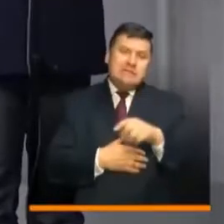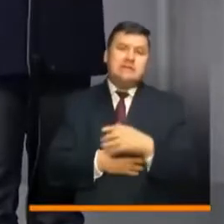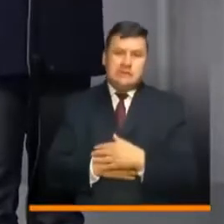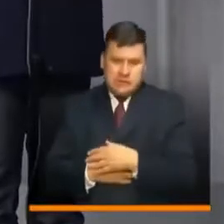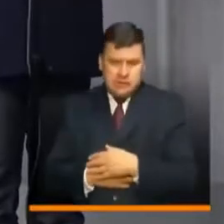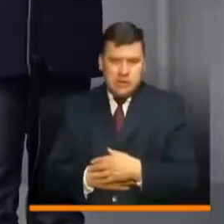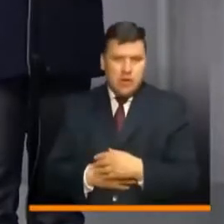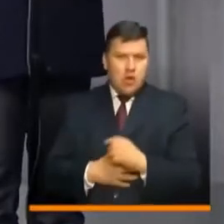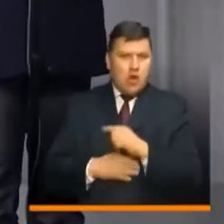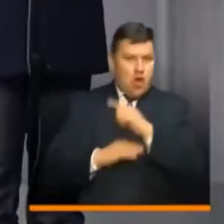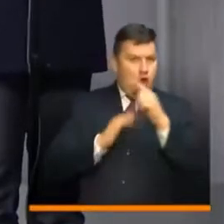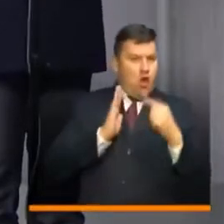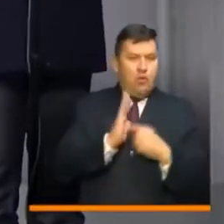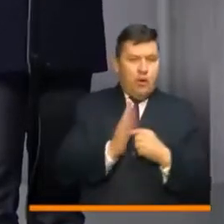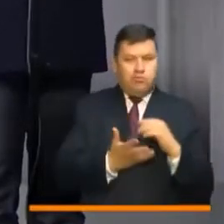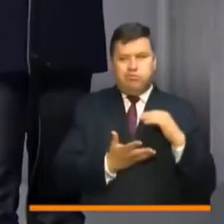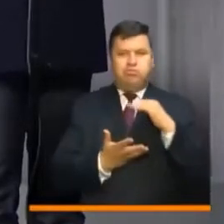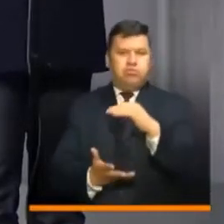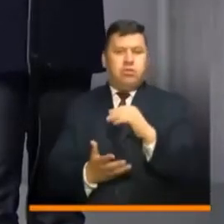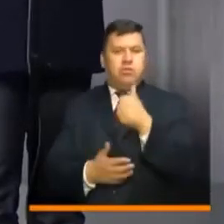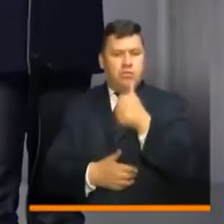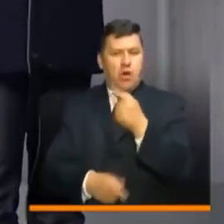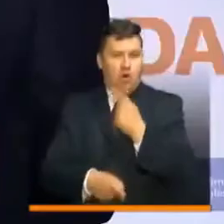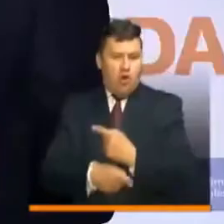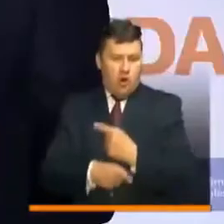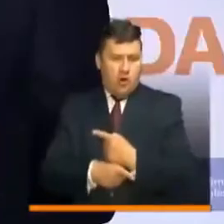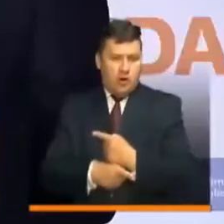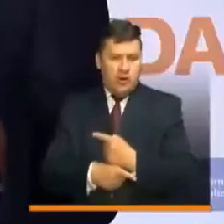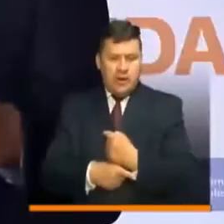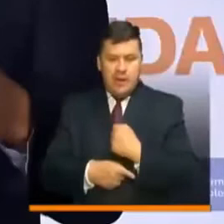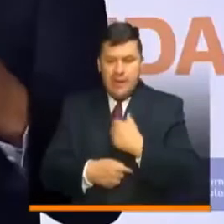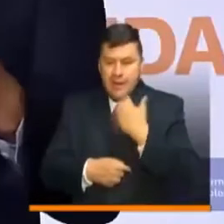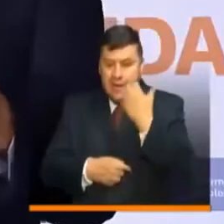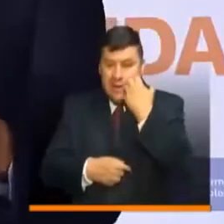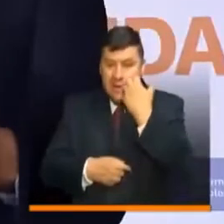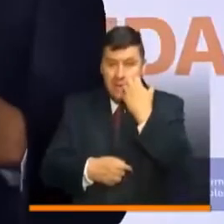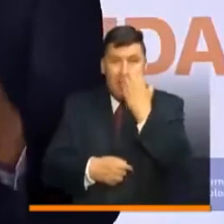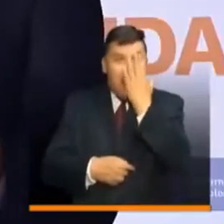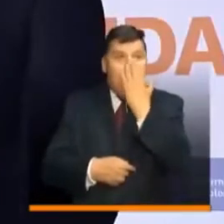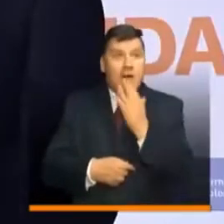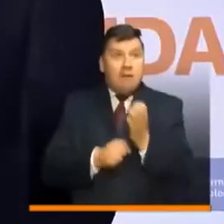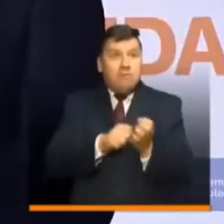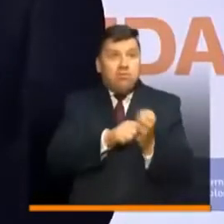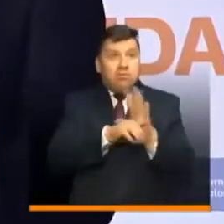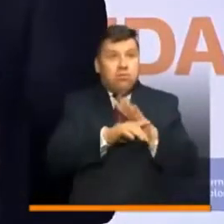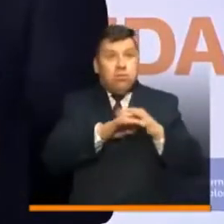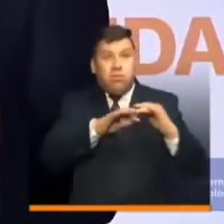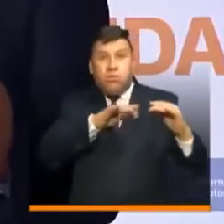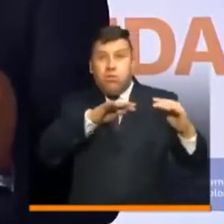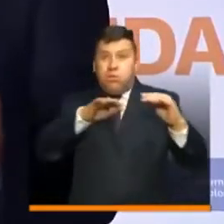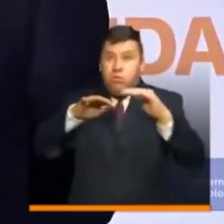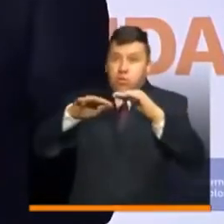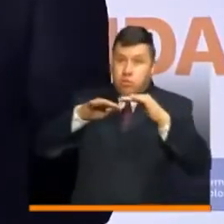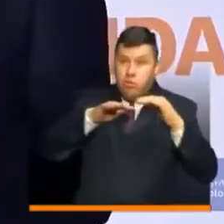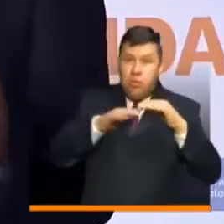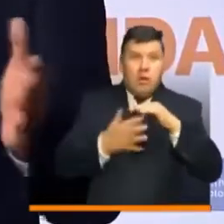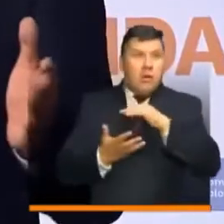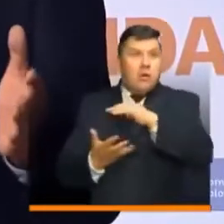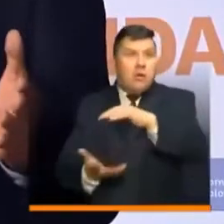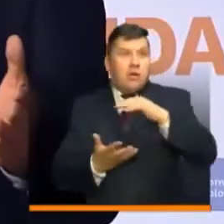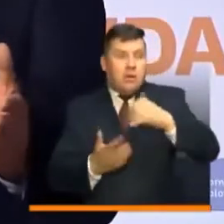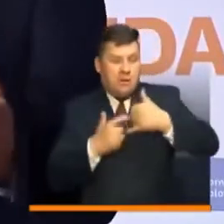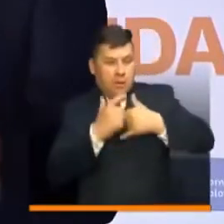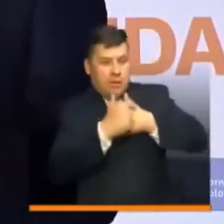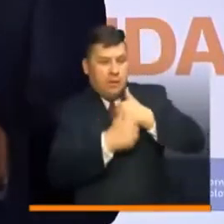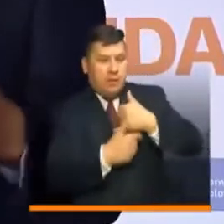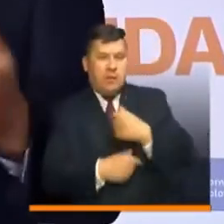entregado también en la forma en que la enfermedad vaya evolucionando es decir esa repartición que serán ser